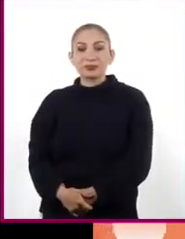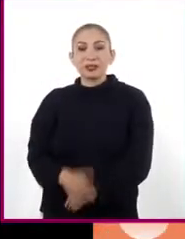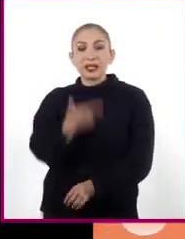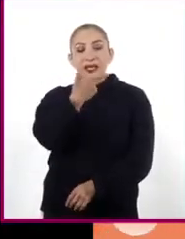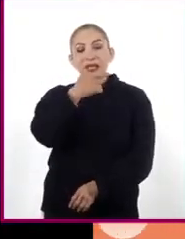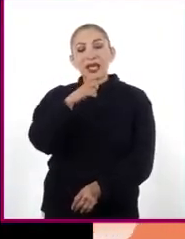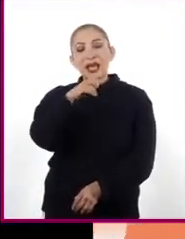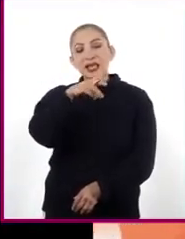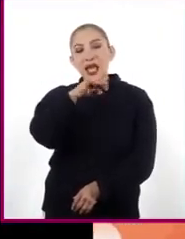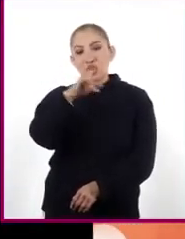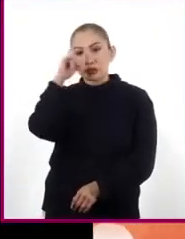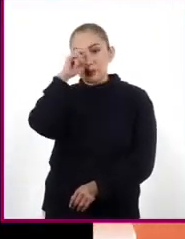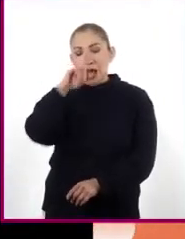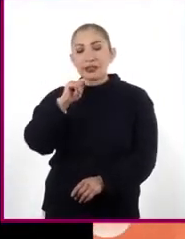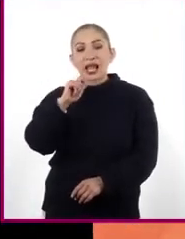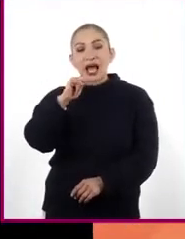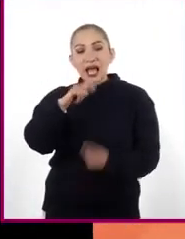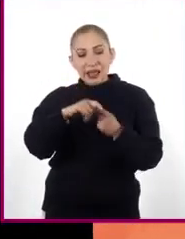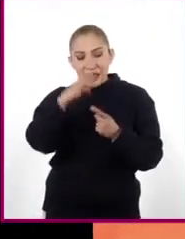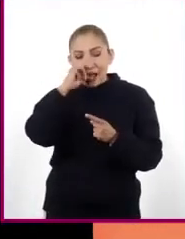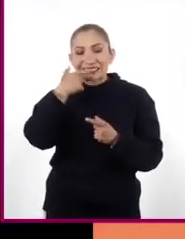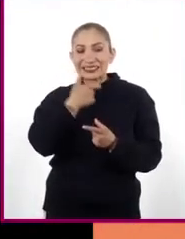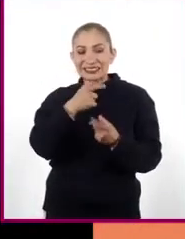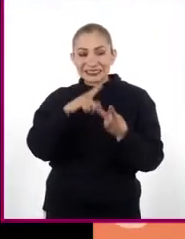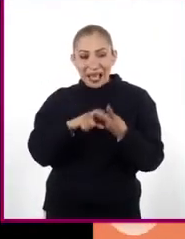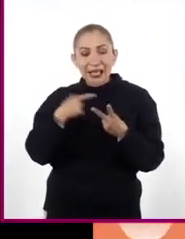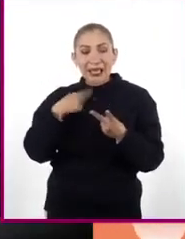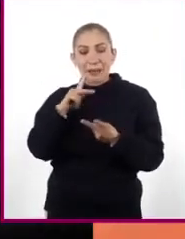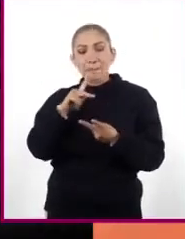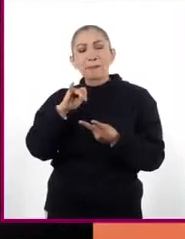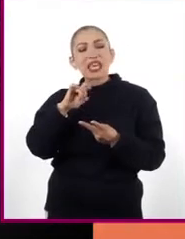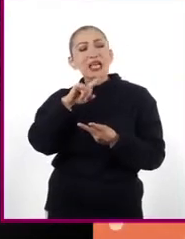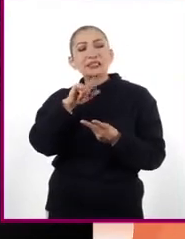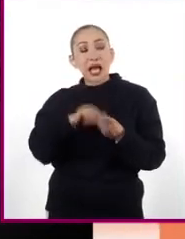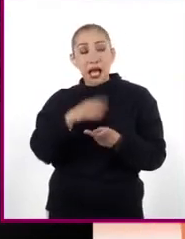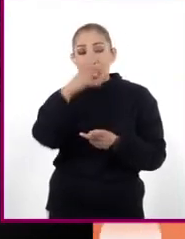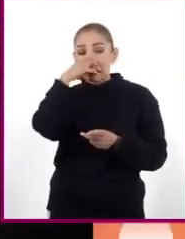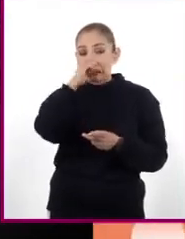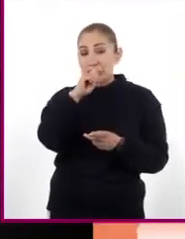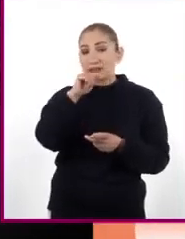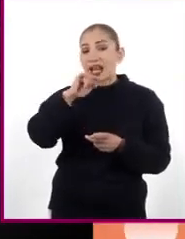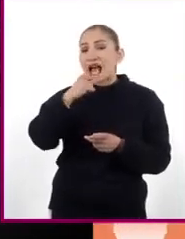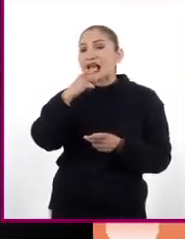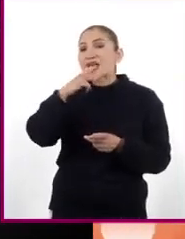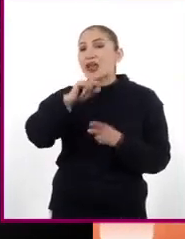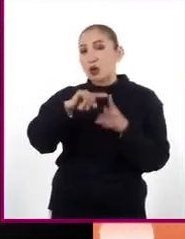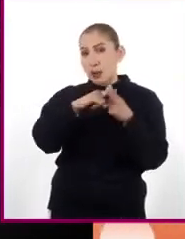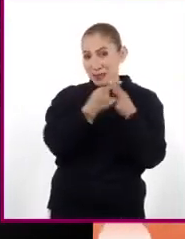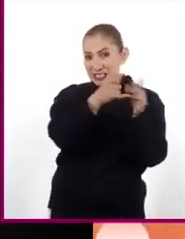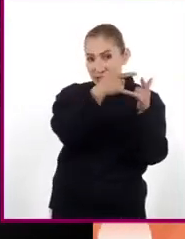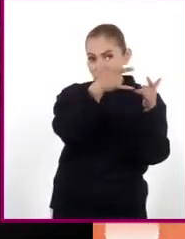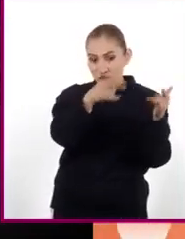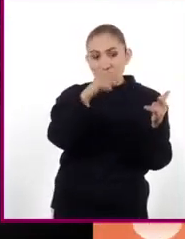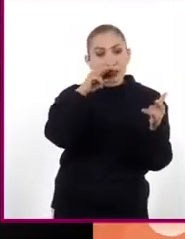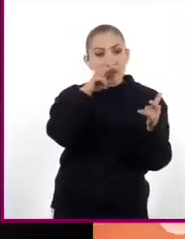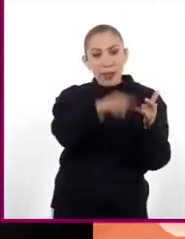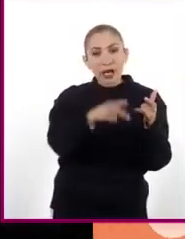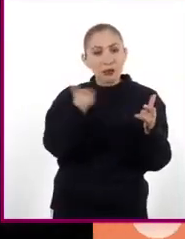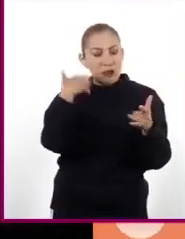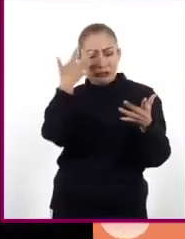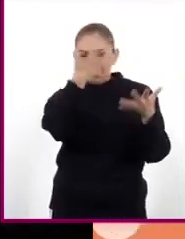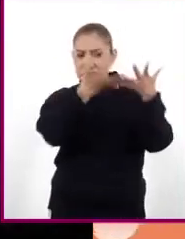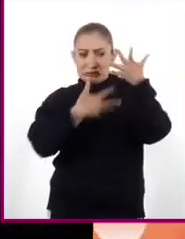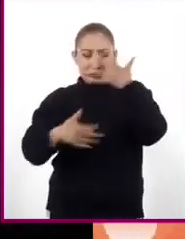Los géneros complejos son la tragedia, la comedia y la pieza. En la tragedia, al inicio de la historia se enuncia un